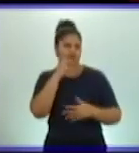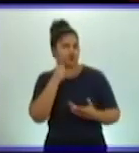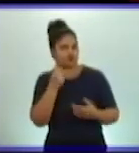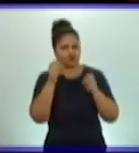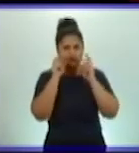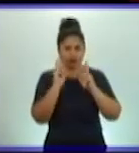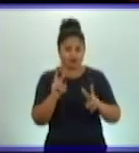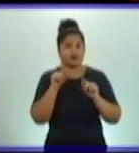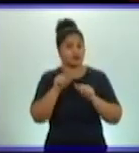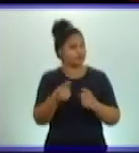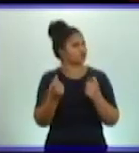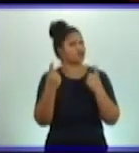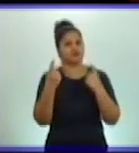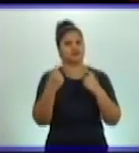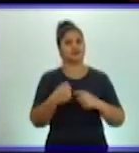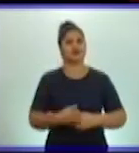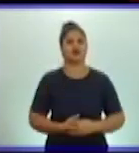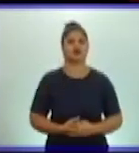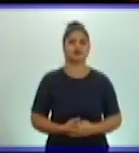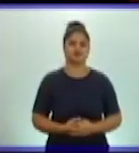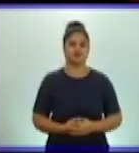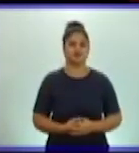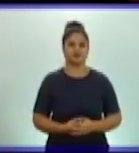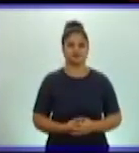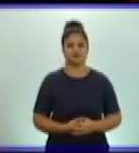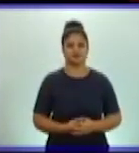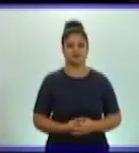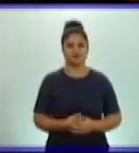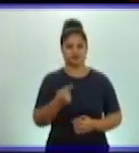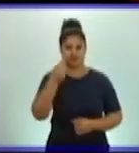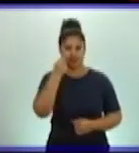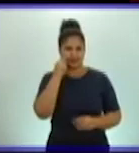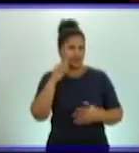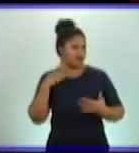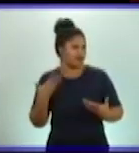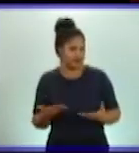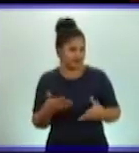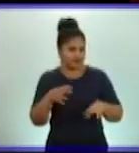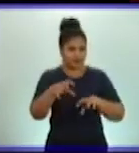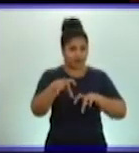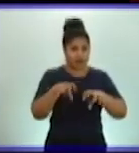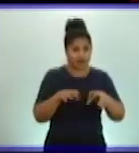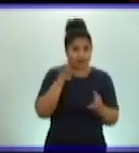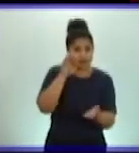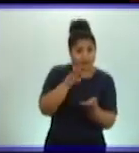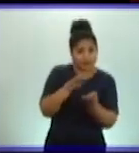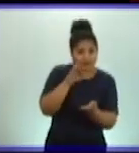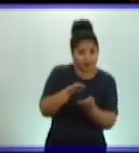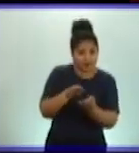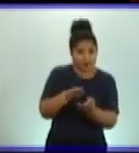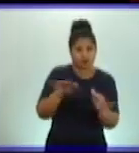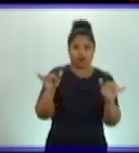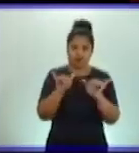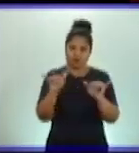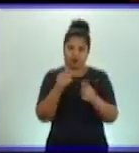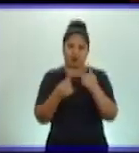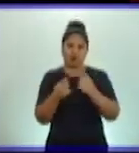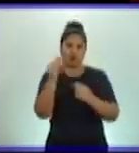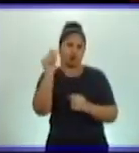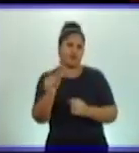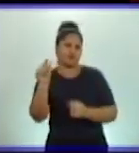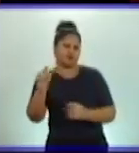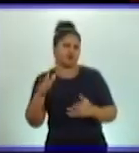está haciendo un paralelo, así calladito, como quien no quiere las cosas, llamando a las personas a que piensen,